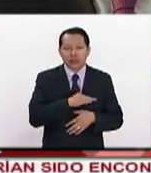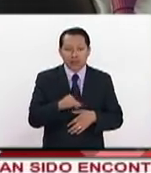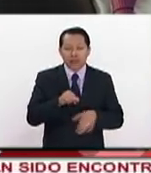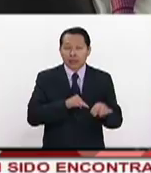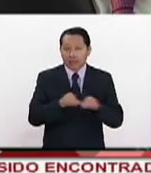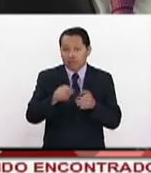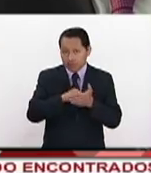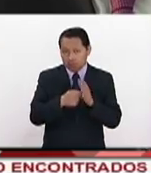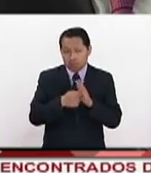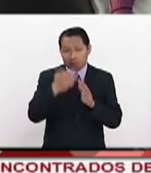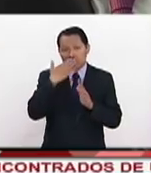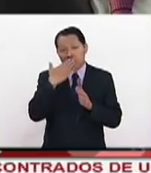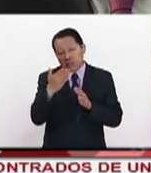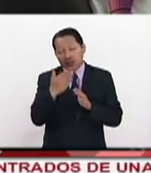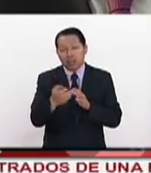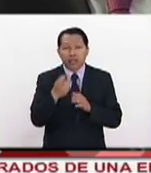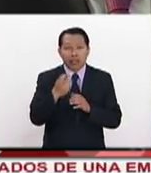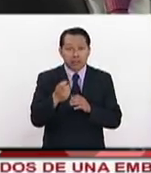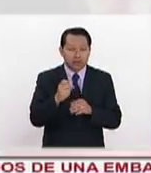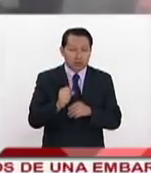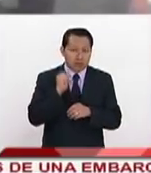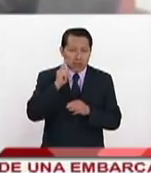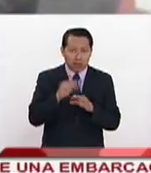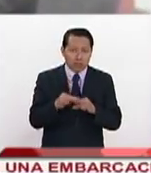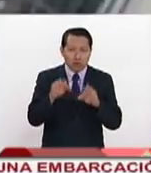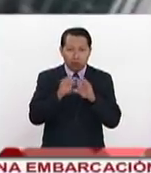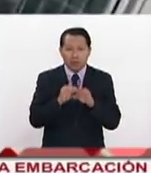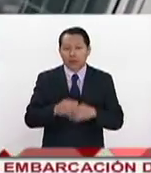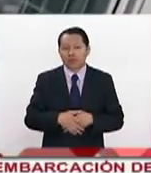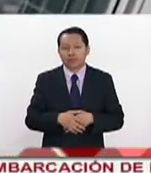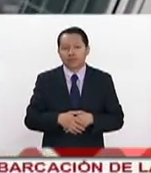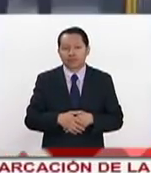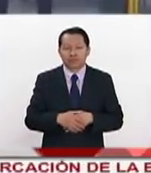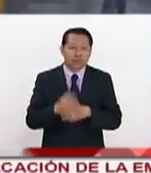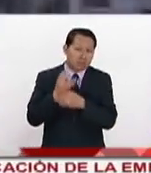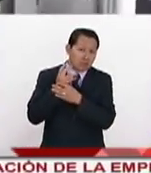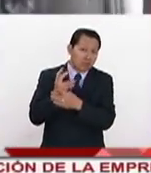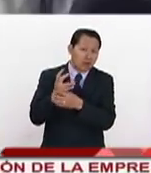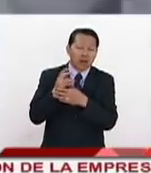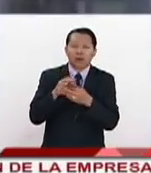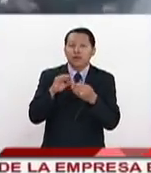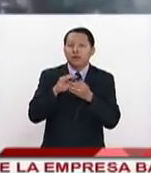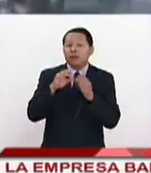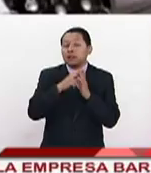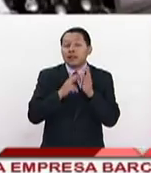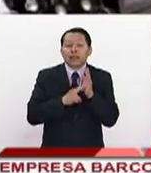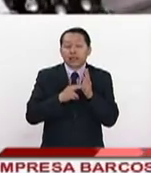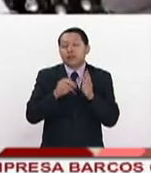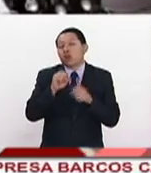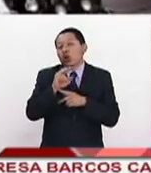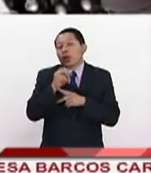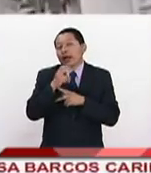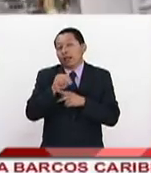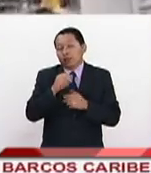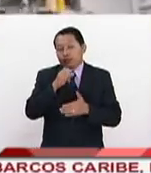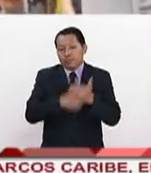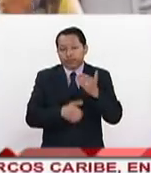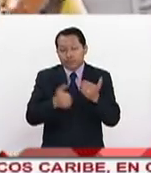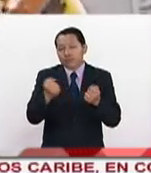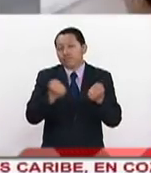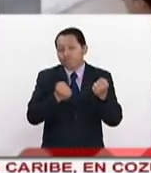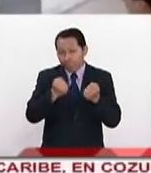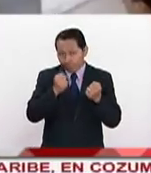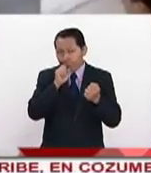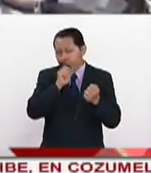técnico sigue avanzando muy bien, que eso es algo importante, ¿no? Kalach afirmó que el tema de reglas de origen, capítulo automotriz, también